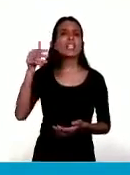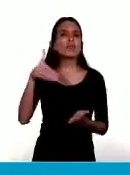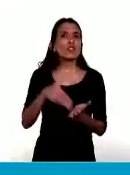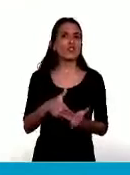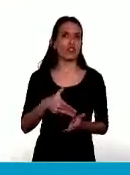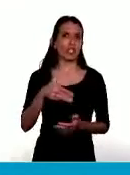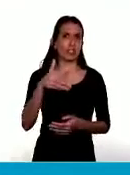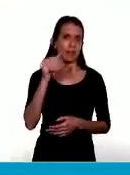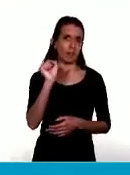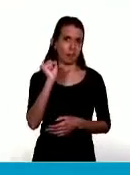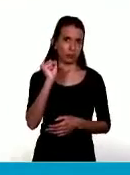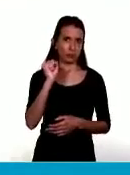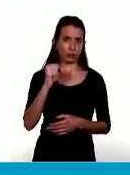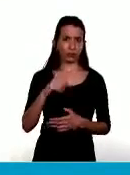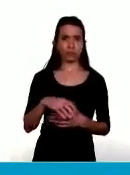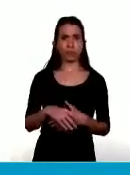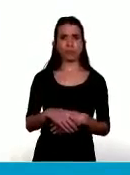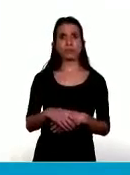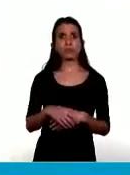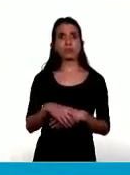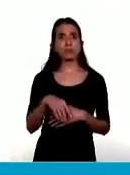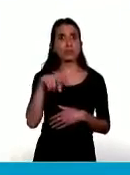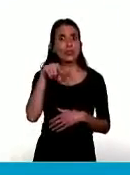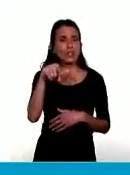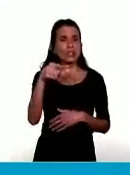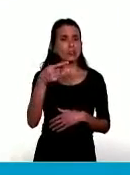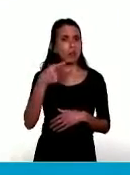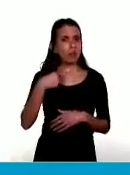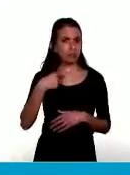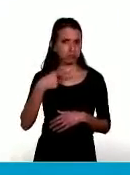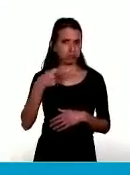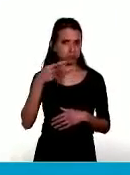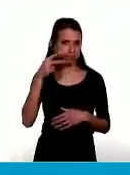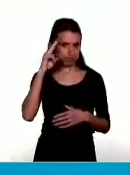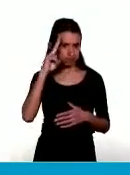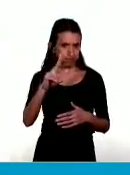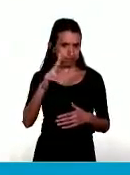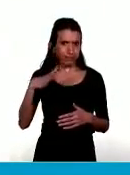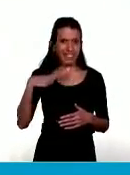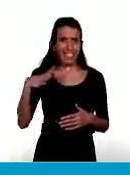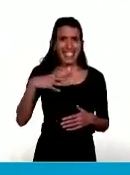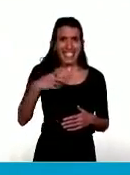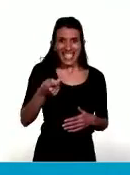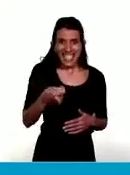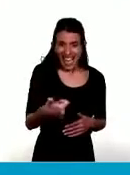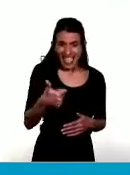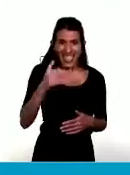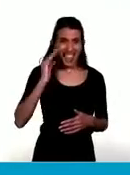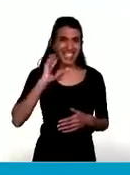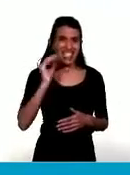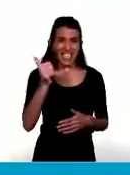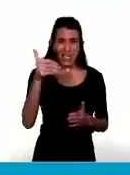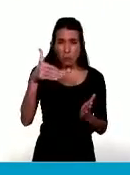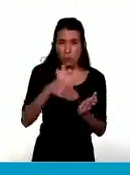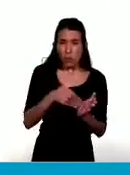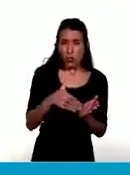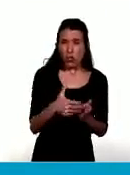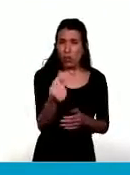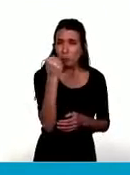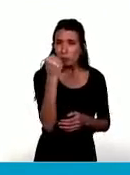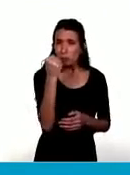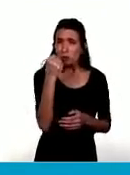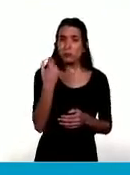Y se pedía una autorización de casi 16.000 millones de pesos para hacer